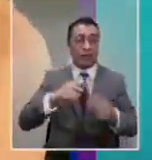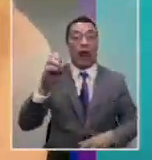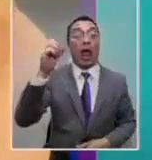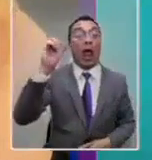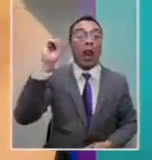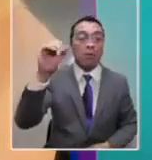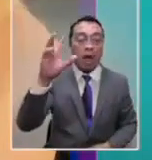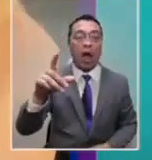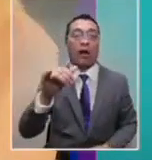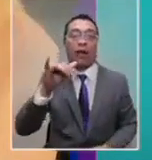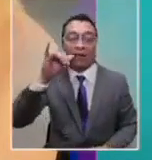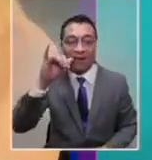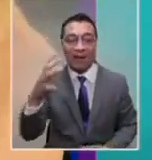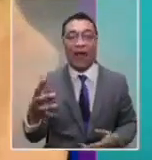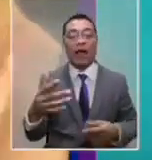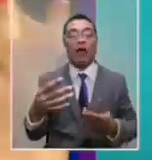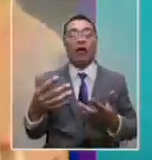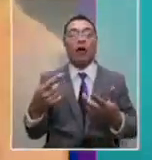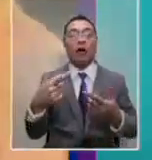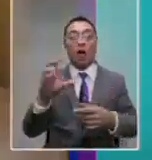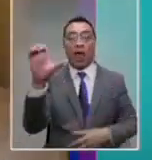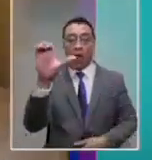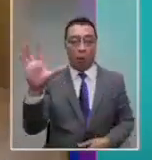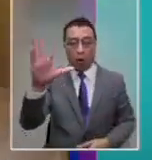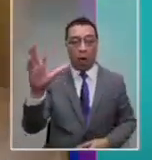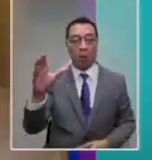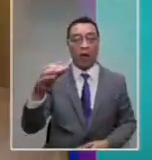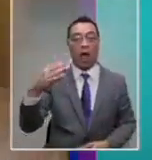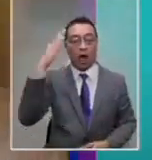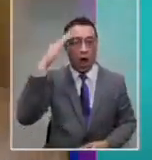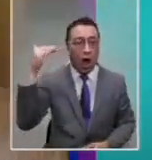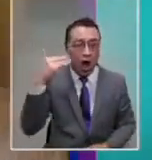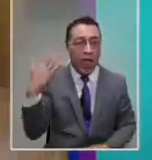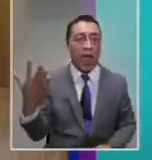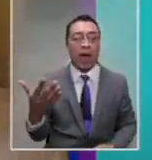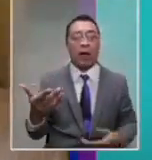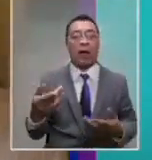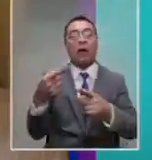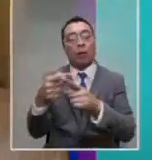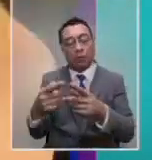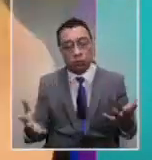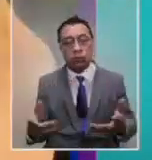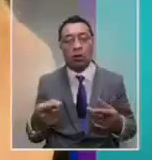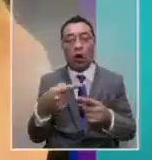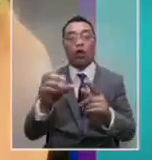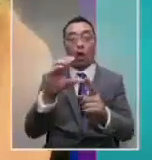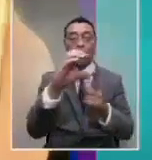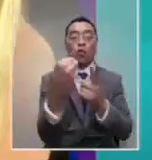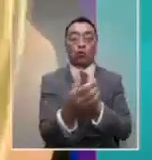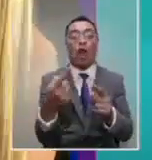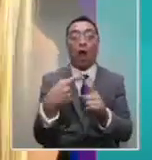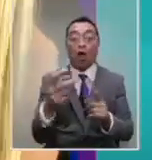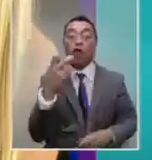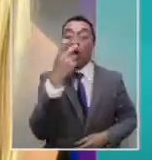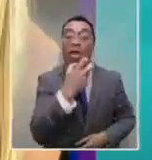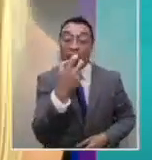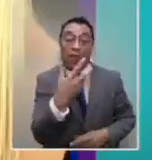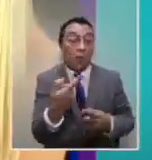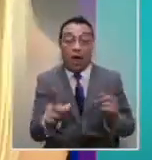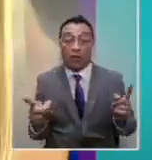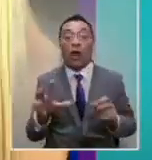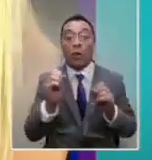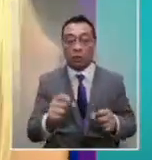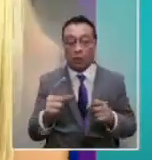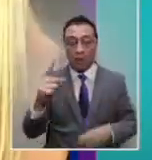atrás, alemanes, italianos, qué sé yo, de otros, europeos, coreanos, asiáticos, que vienen con otra cultura, con otro idioma, y aún